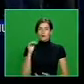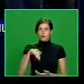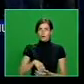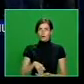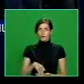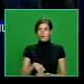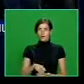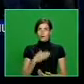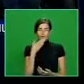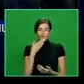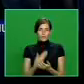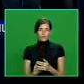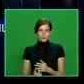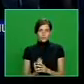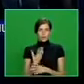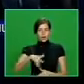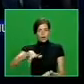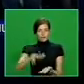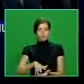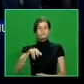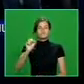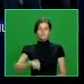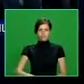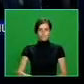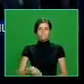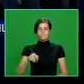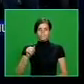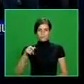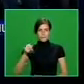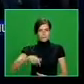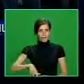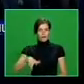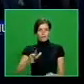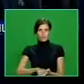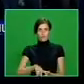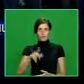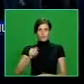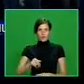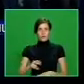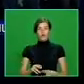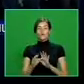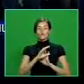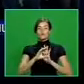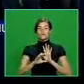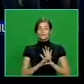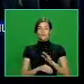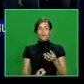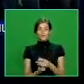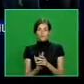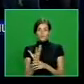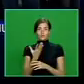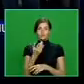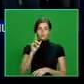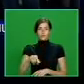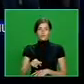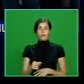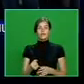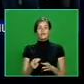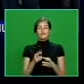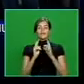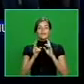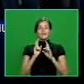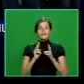propuso la creación y lo aprobamos Pepe aprobamos la Constitución la creación de una red